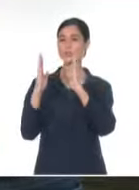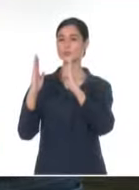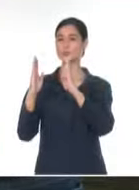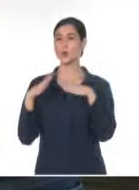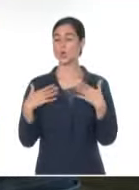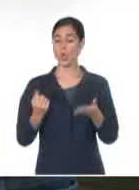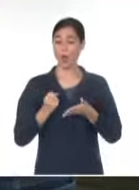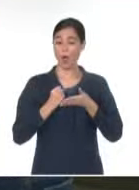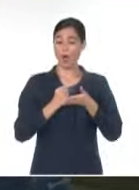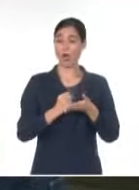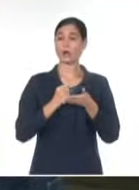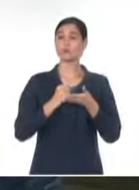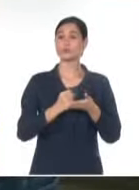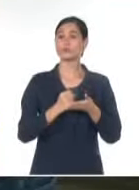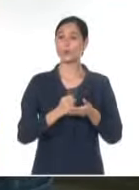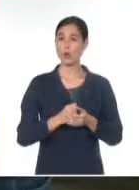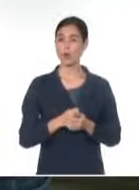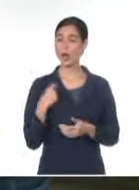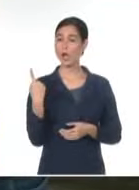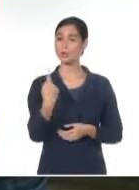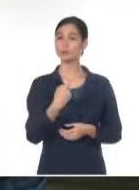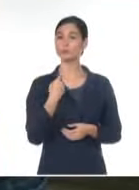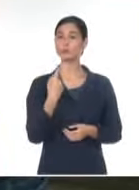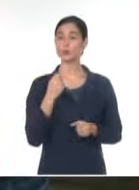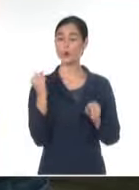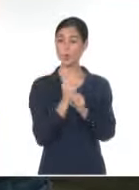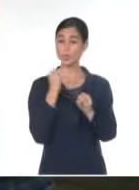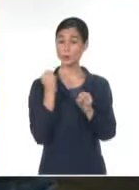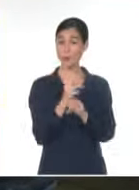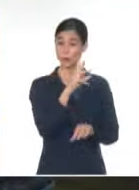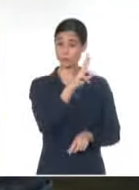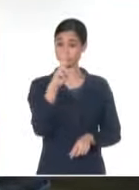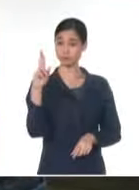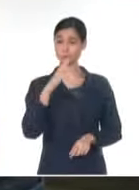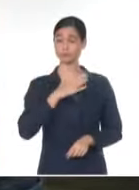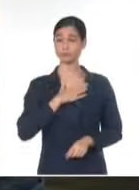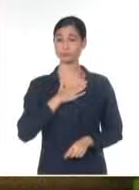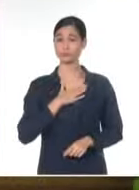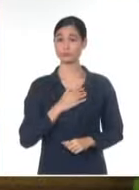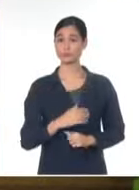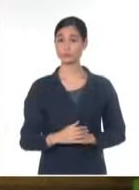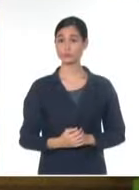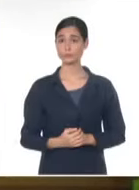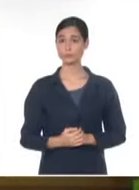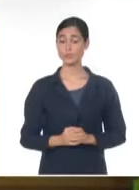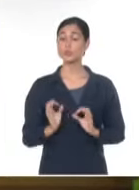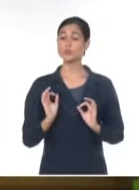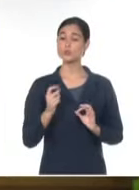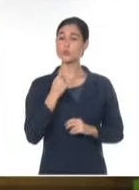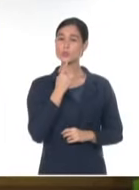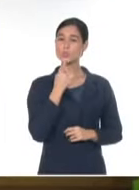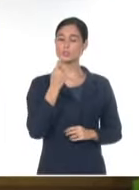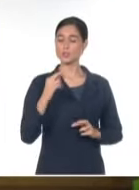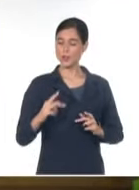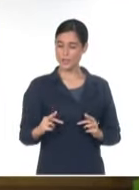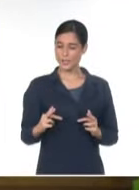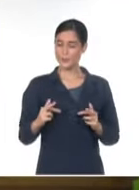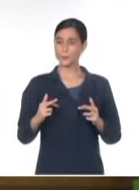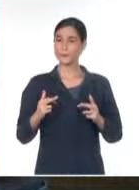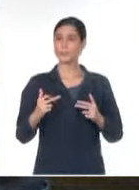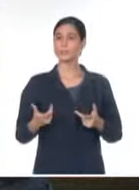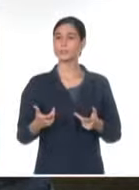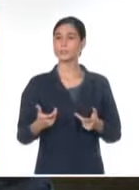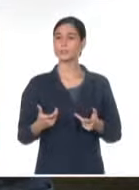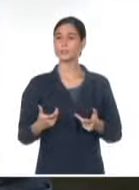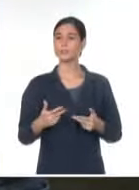a la consolidación de la obra de la revolución. Por eso le quiero reiterar y trasladarle el nombre